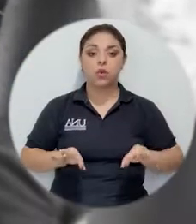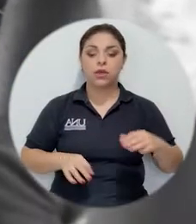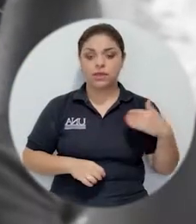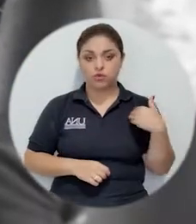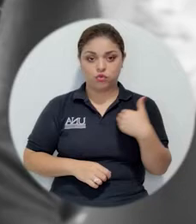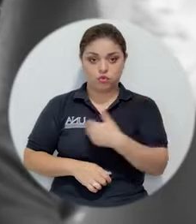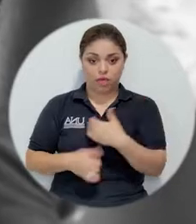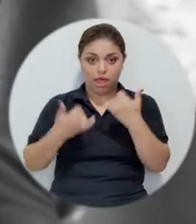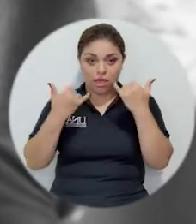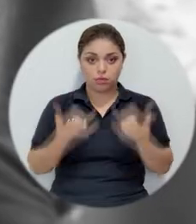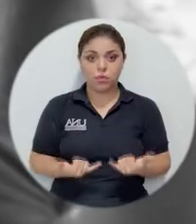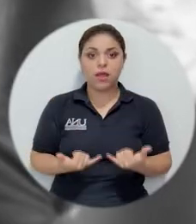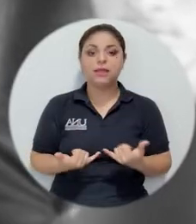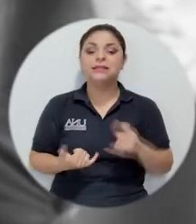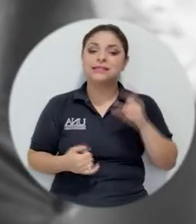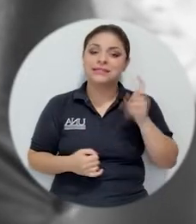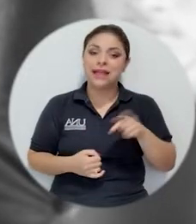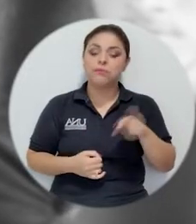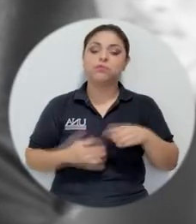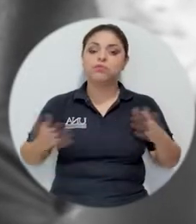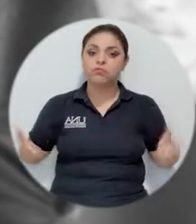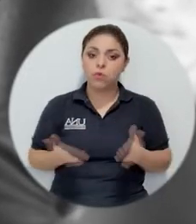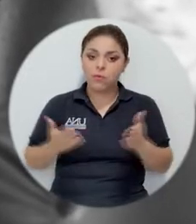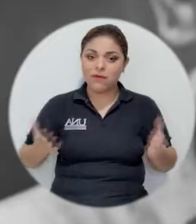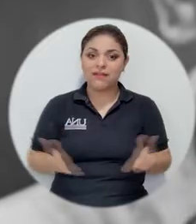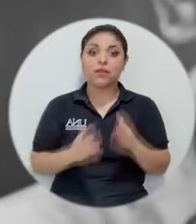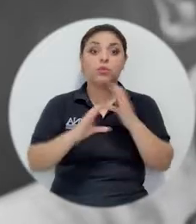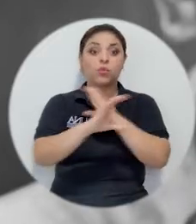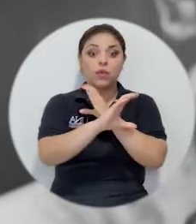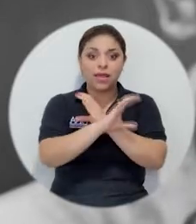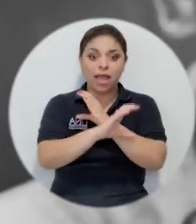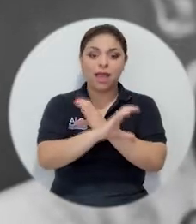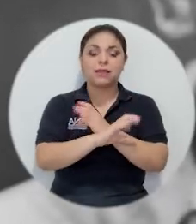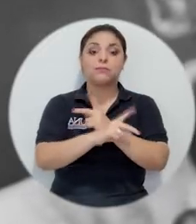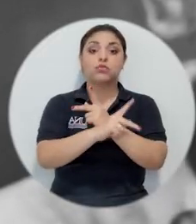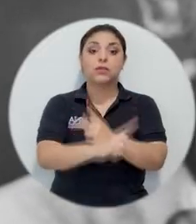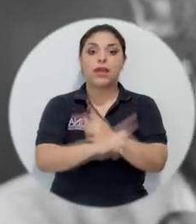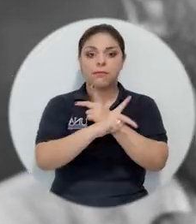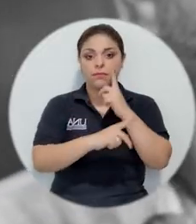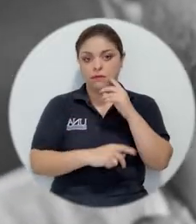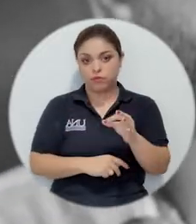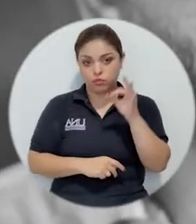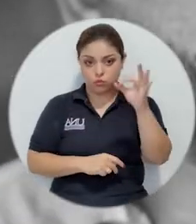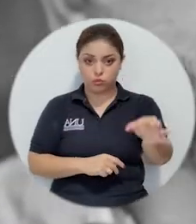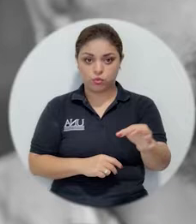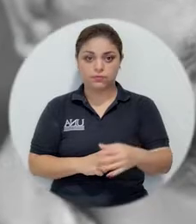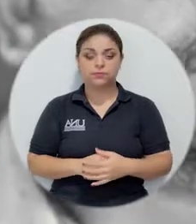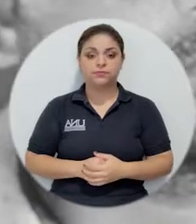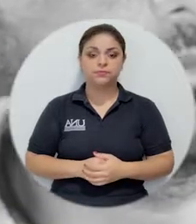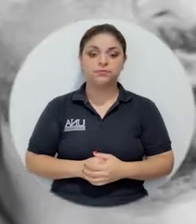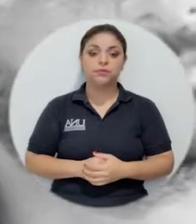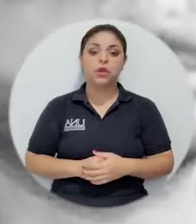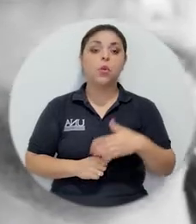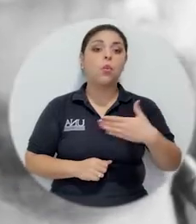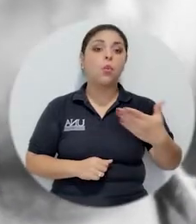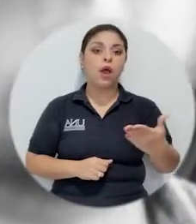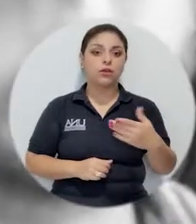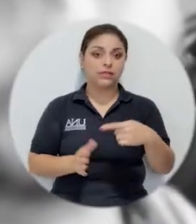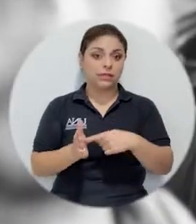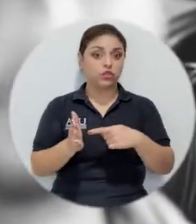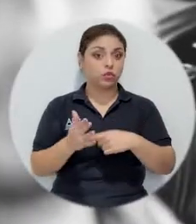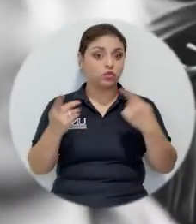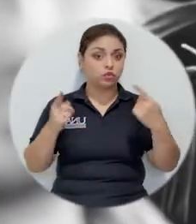a las generaciones actuales promoverla, cuidarla y protegerla para el futuro. Cuando eso